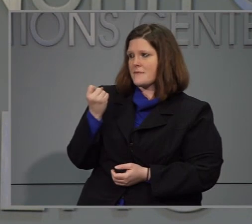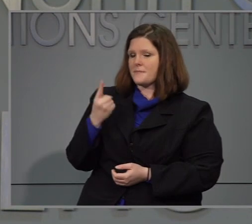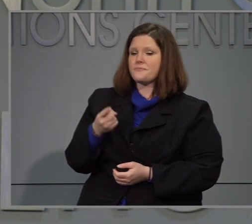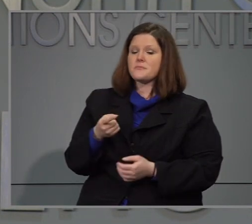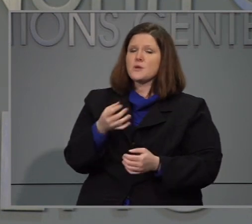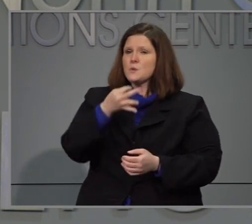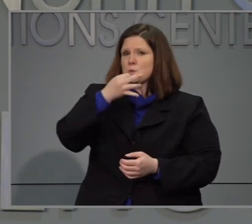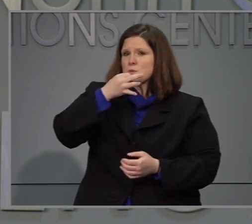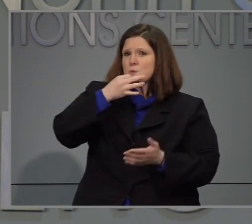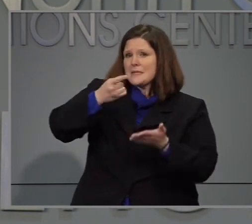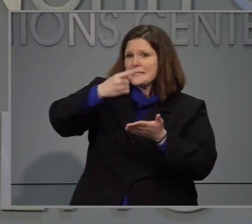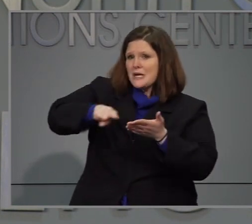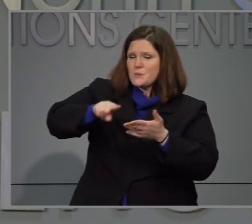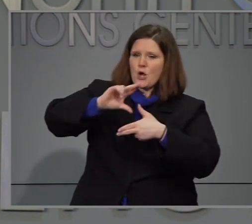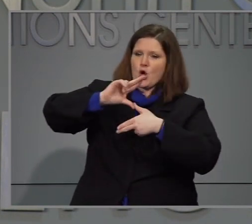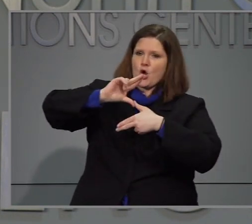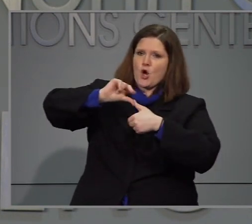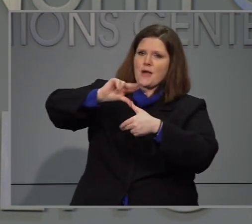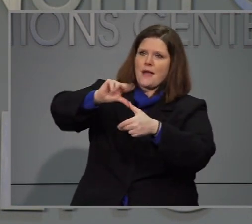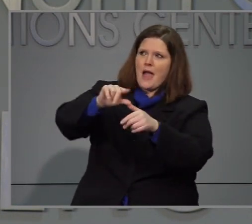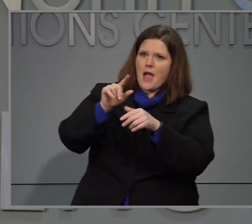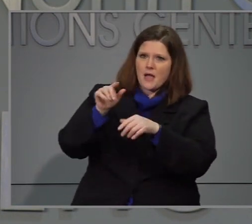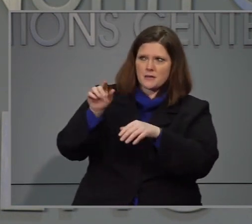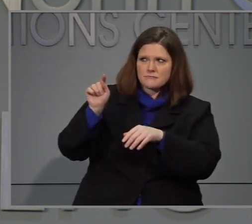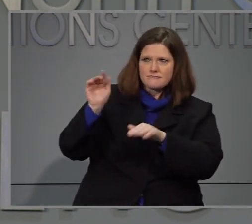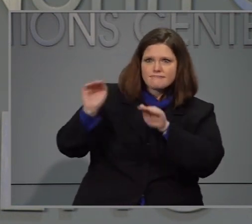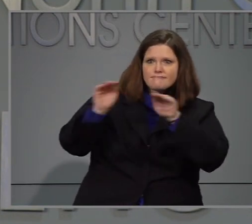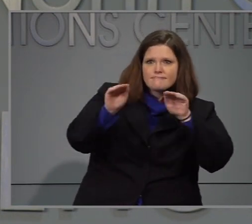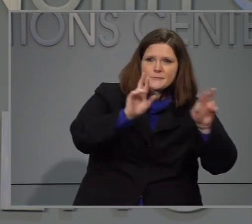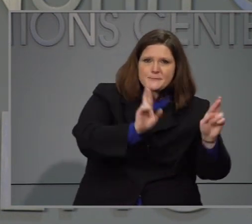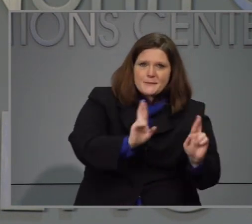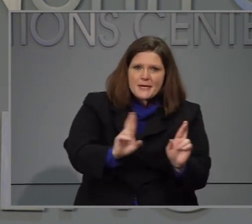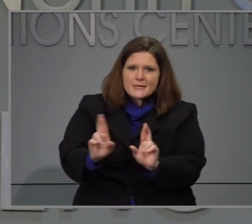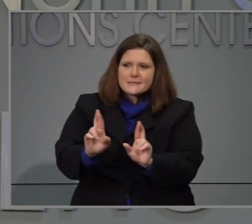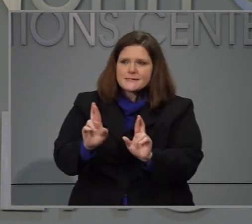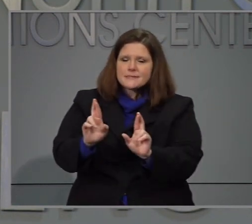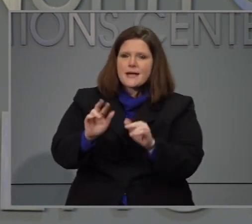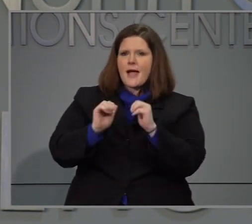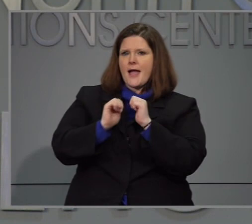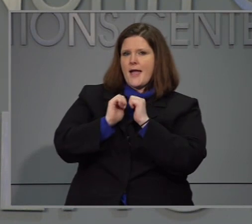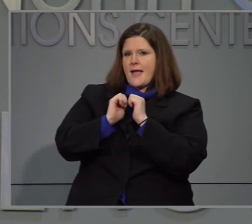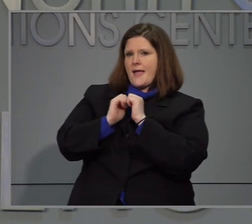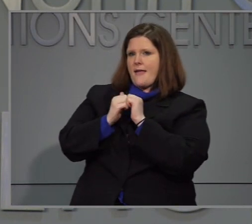Con la semana de preparación de huracanes, la semana que entra, ¿qué tipo de